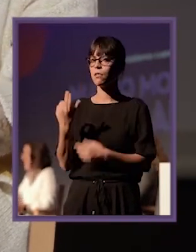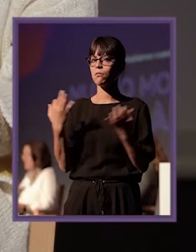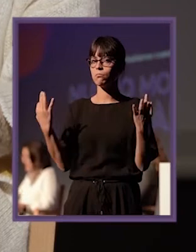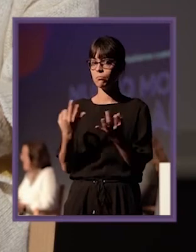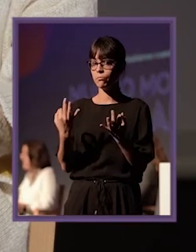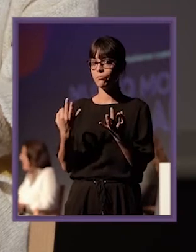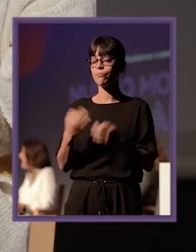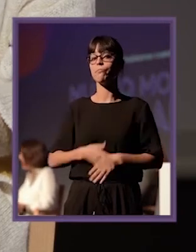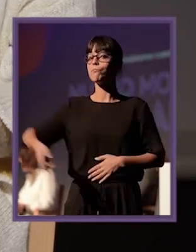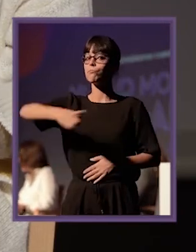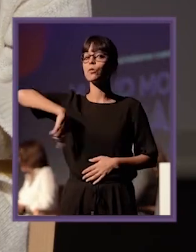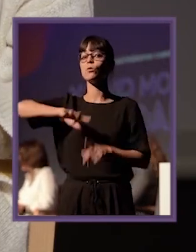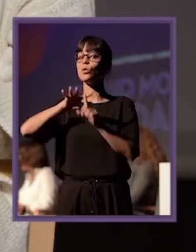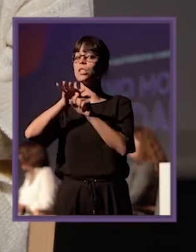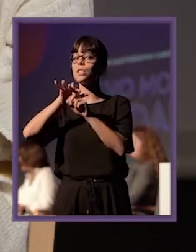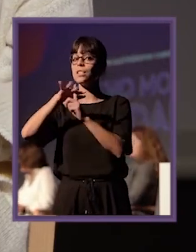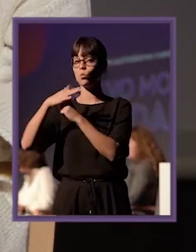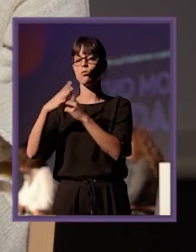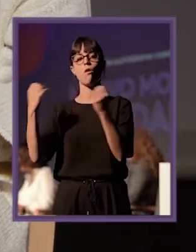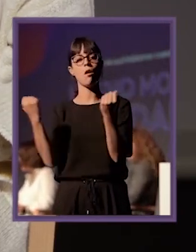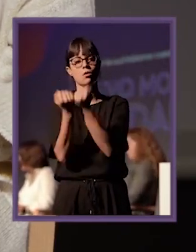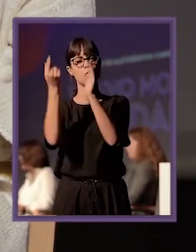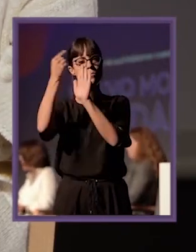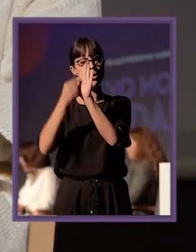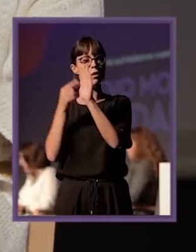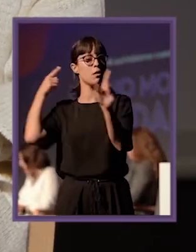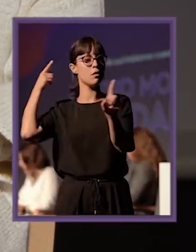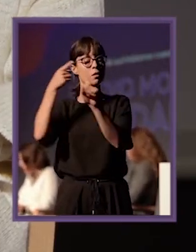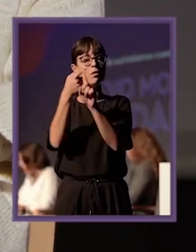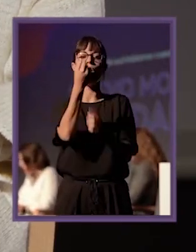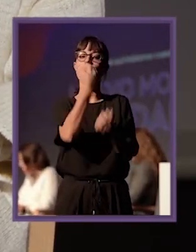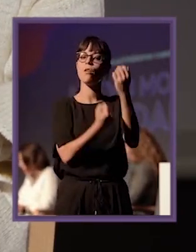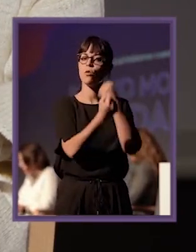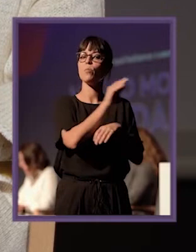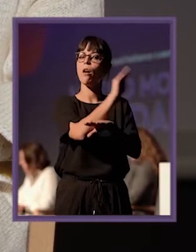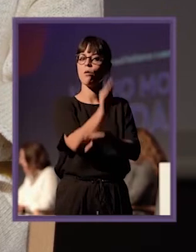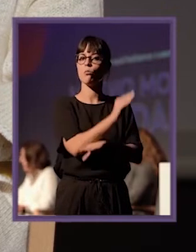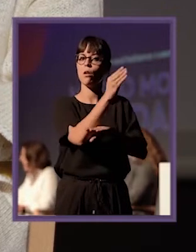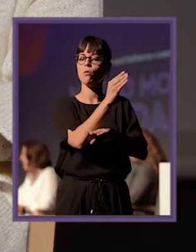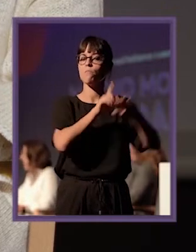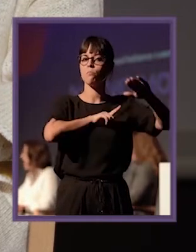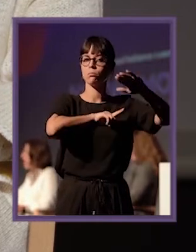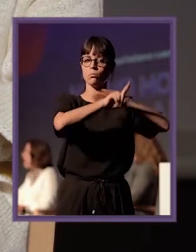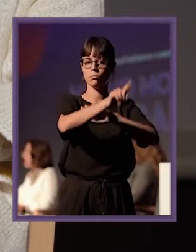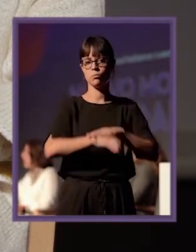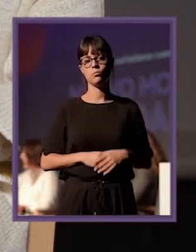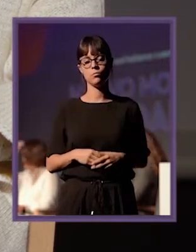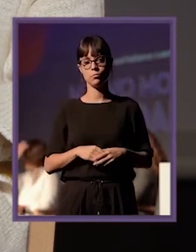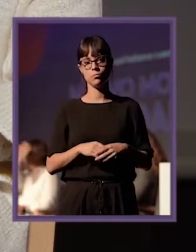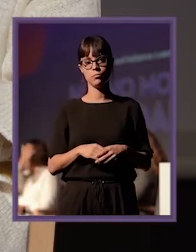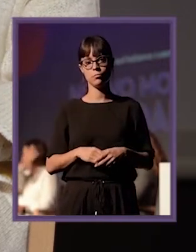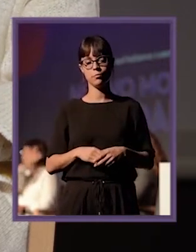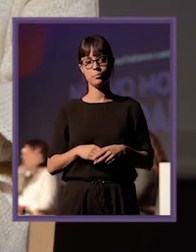propicias para que verdaderamente se dé la capacitación de generar una economía del cuidado, una